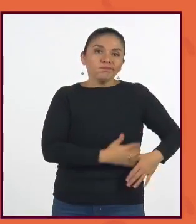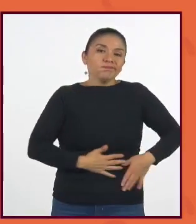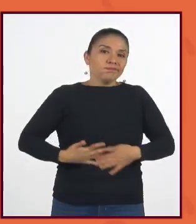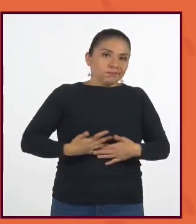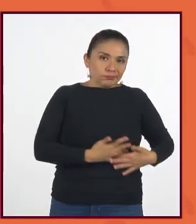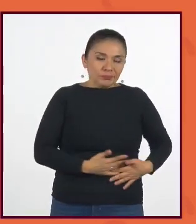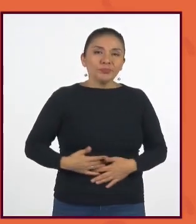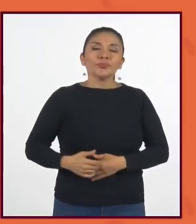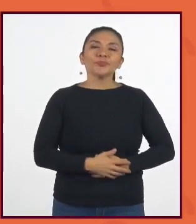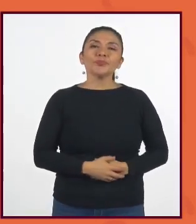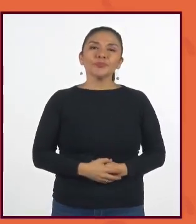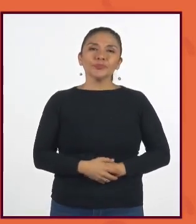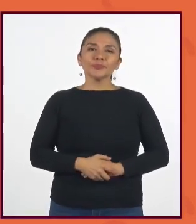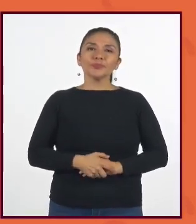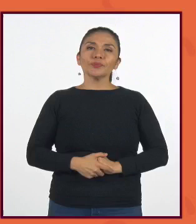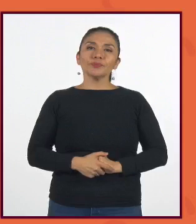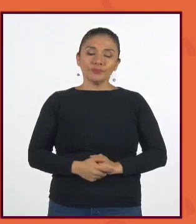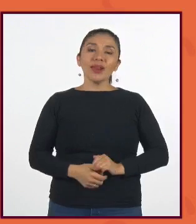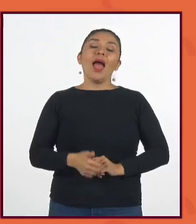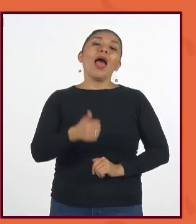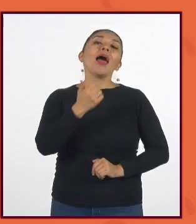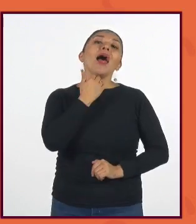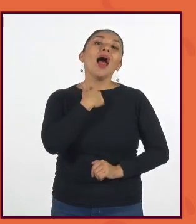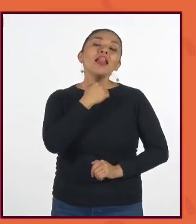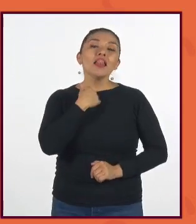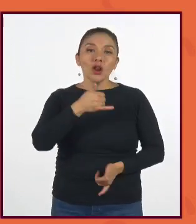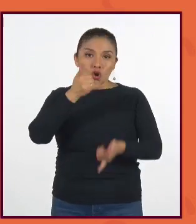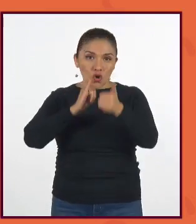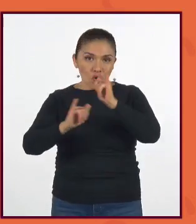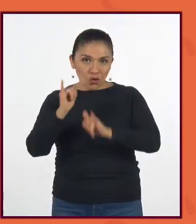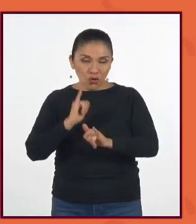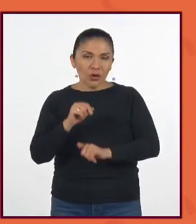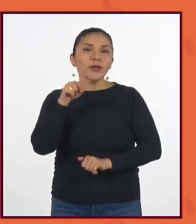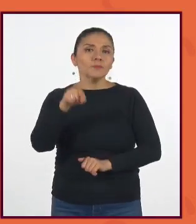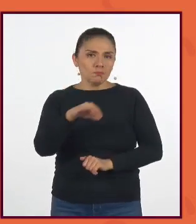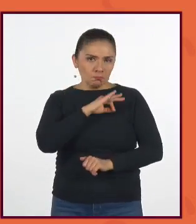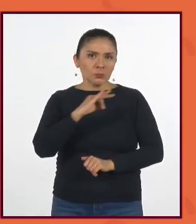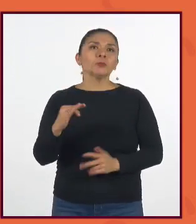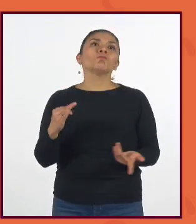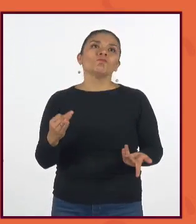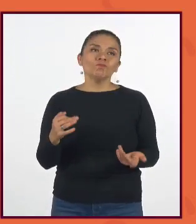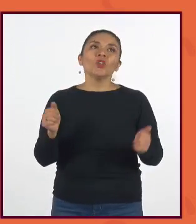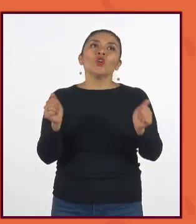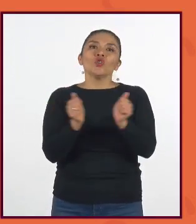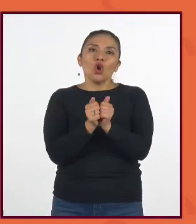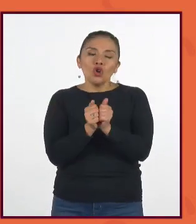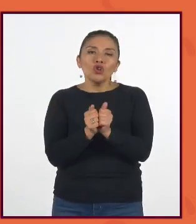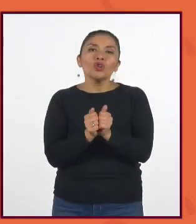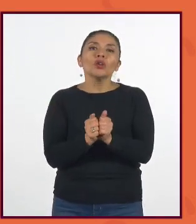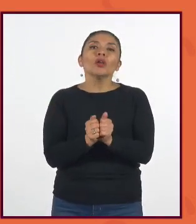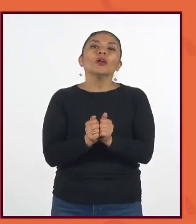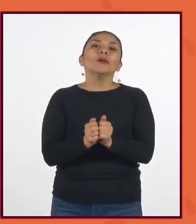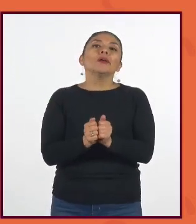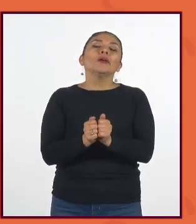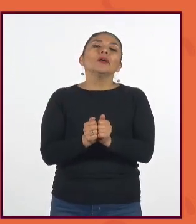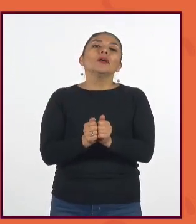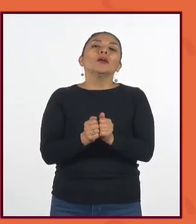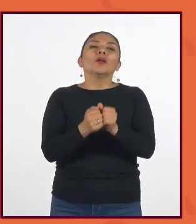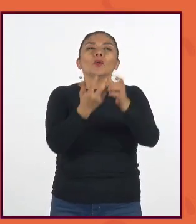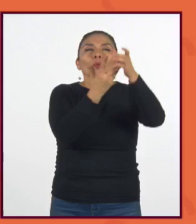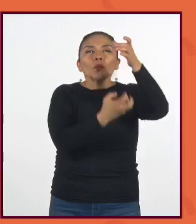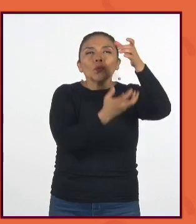Vamos en la que sigue. Y el alcohol. El alcohol se puede ingerir tanto en bebidas fermentadas,